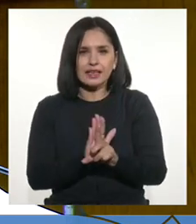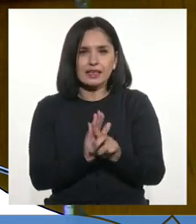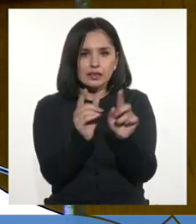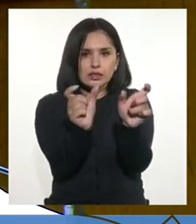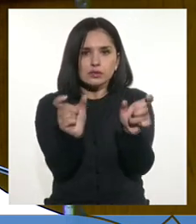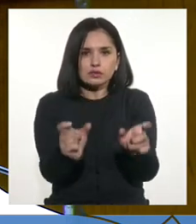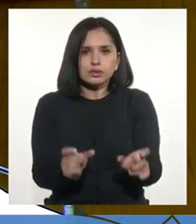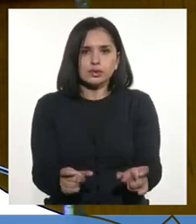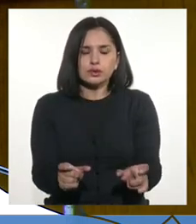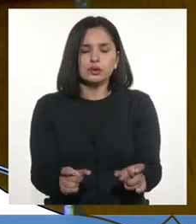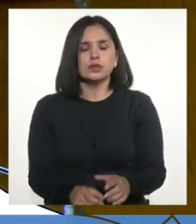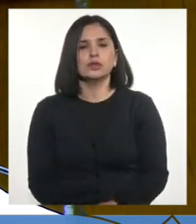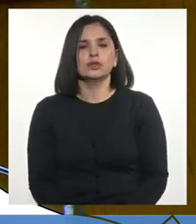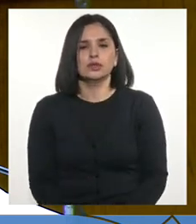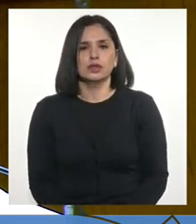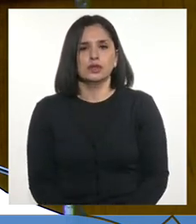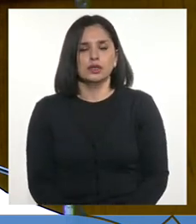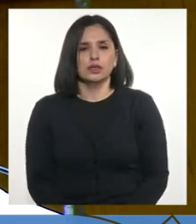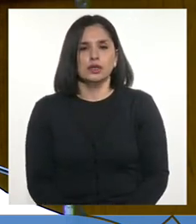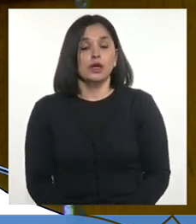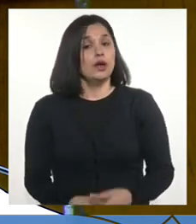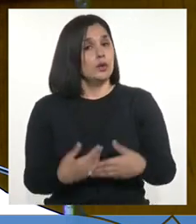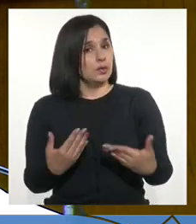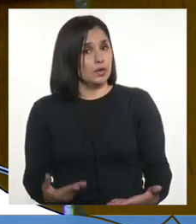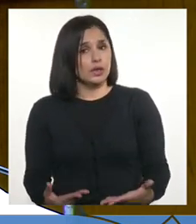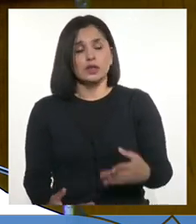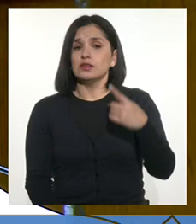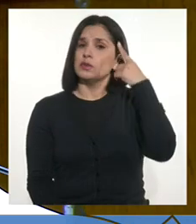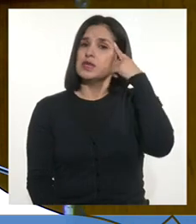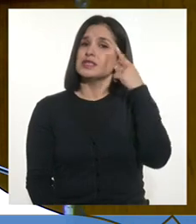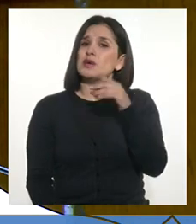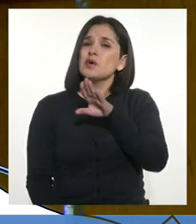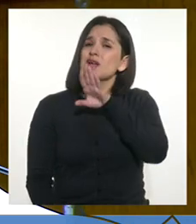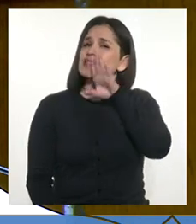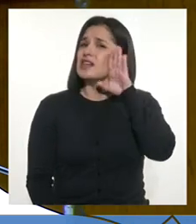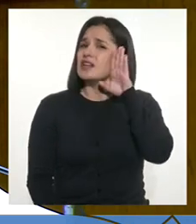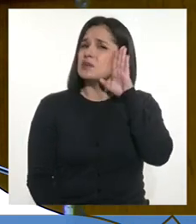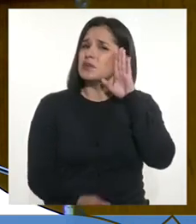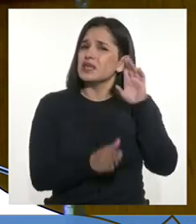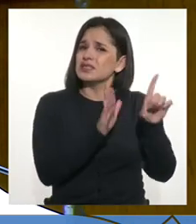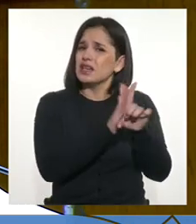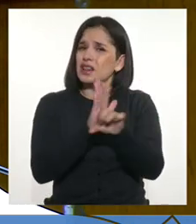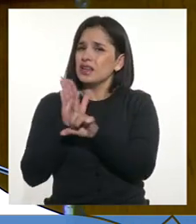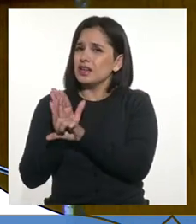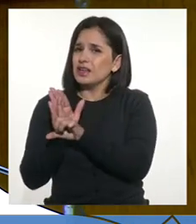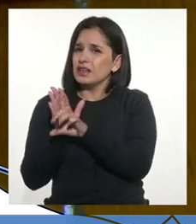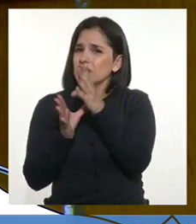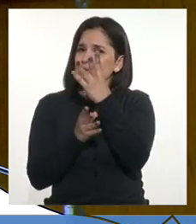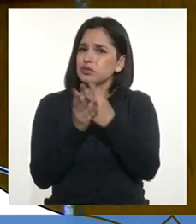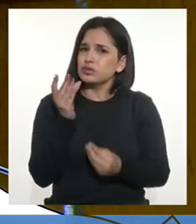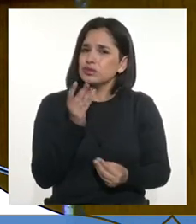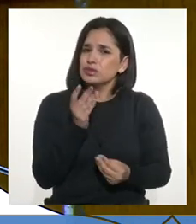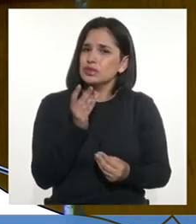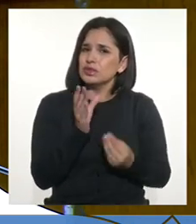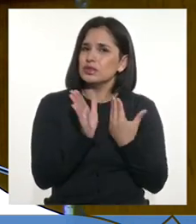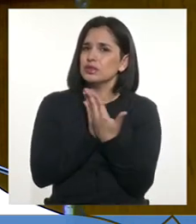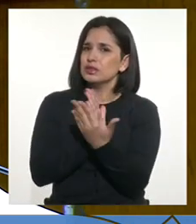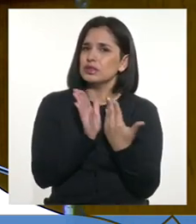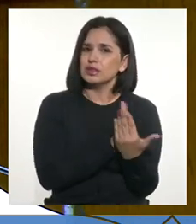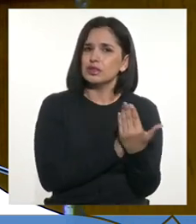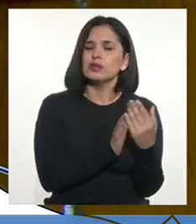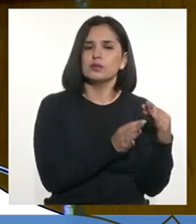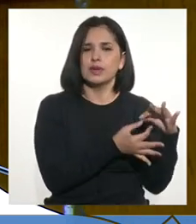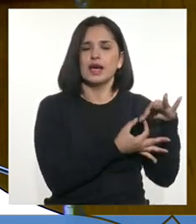y en tal sentido nos parece que esta depuración legislativa va en directo o sintonía